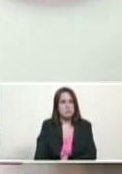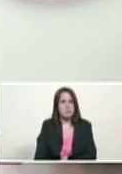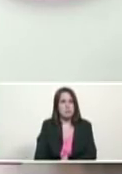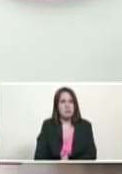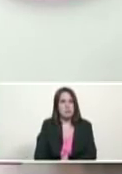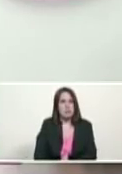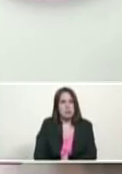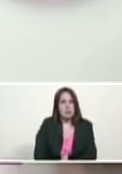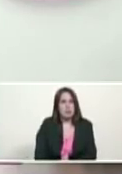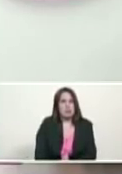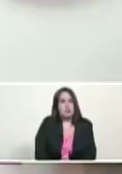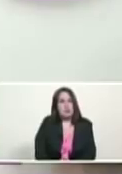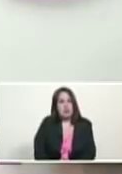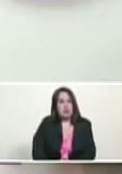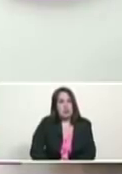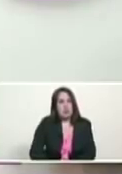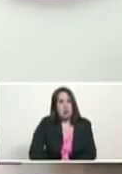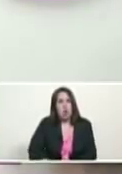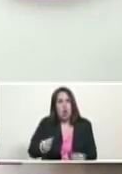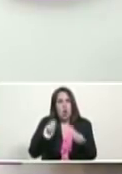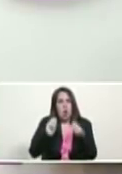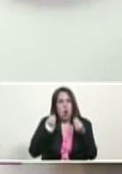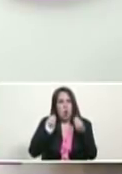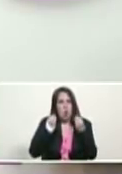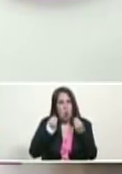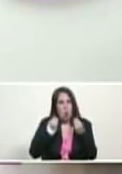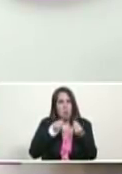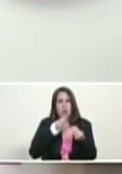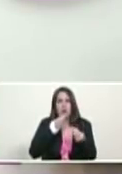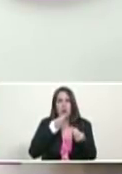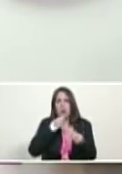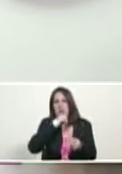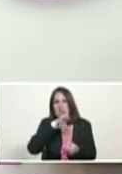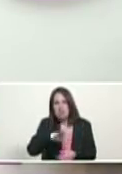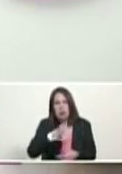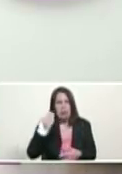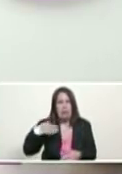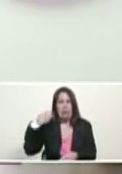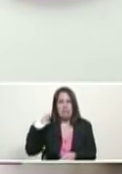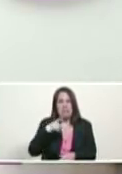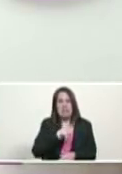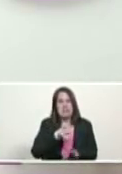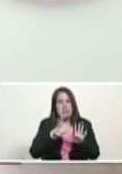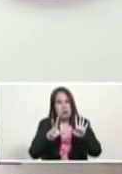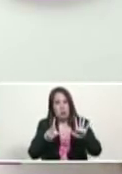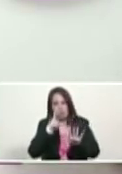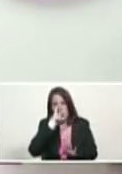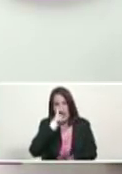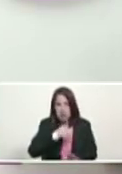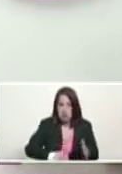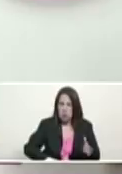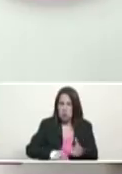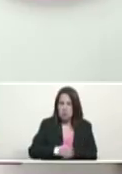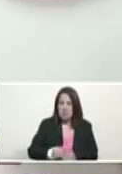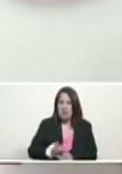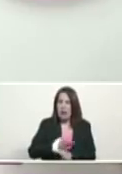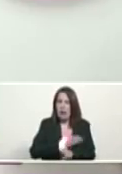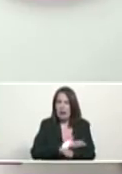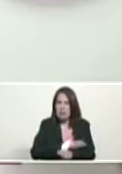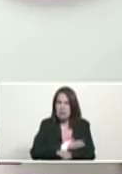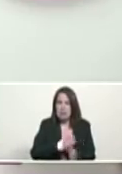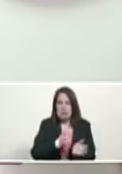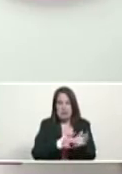su devenir en los últimos 18 años, cuando impusieron estrategias golpistas parecidas a esta en